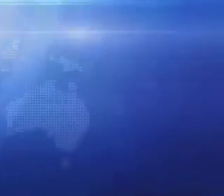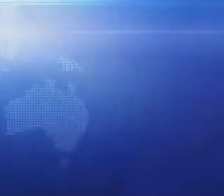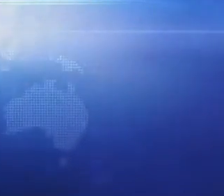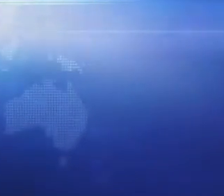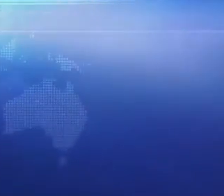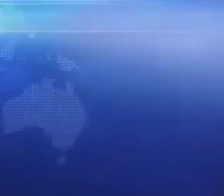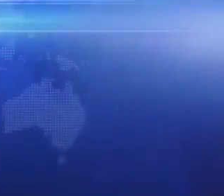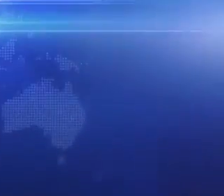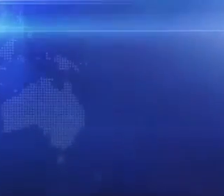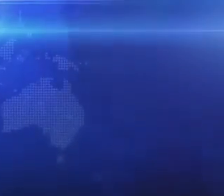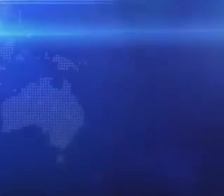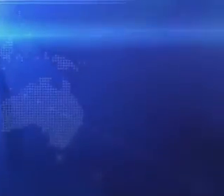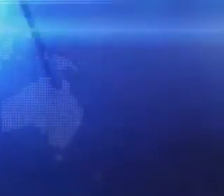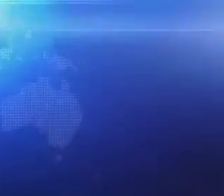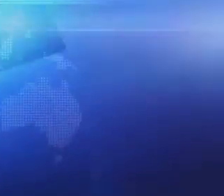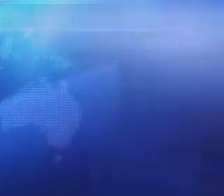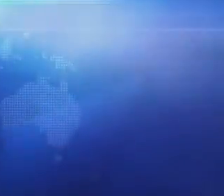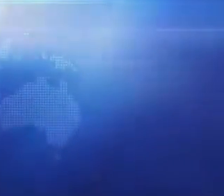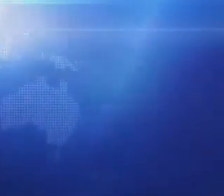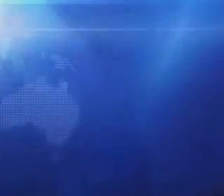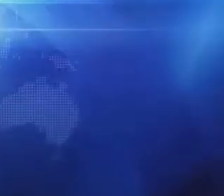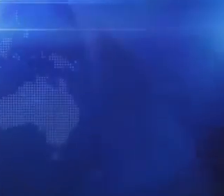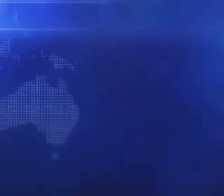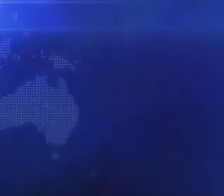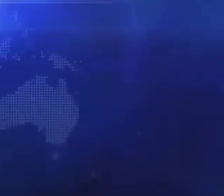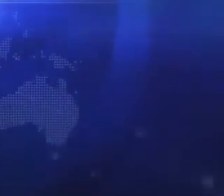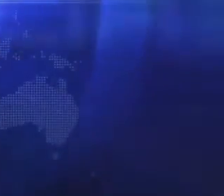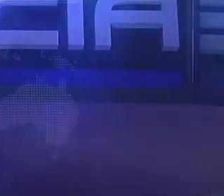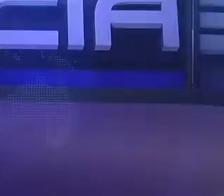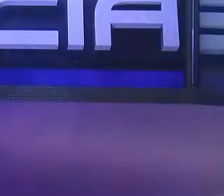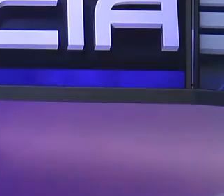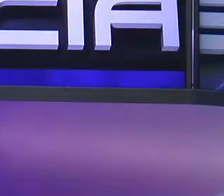Noticias, lo que usted quiere ver.